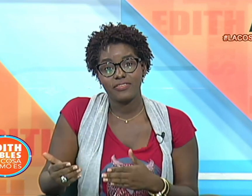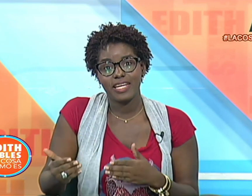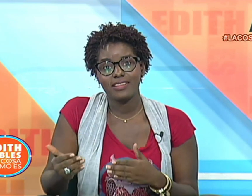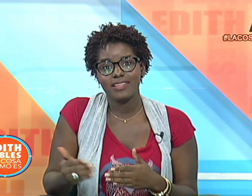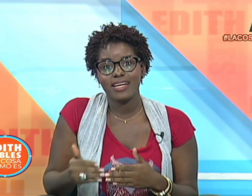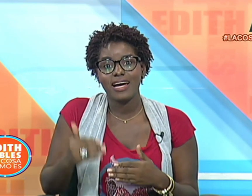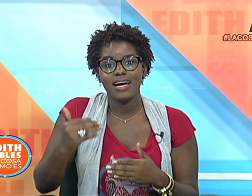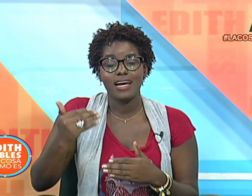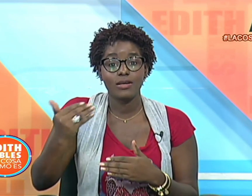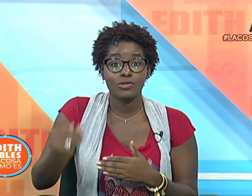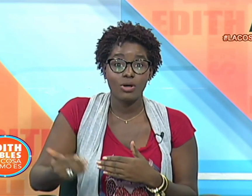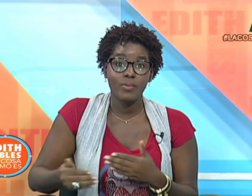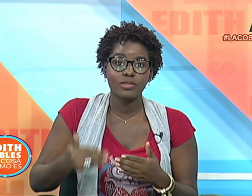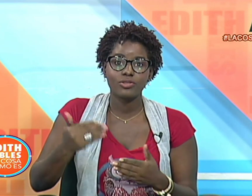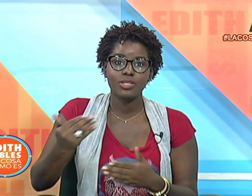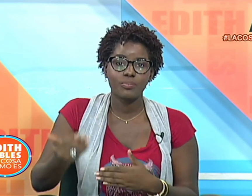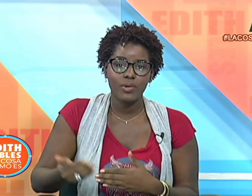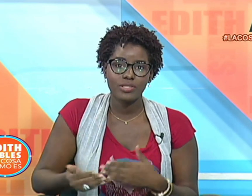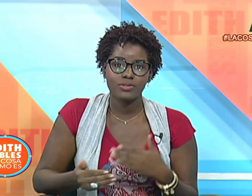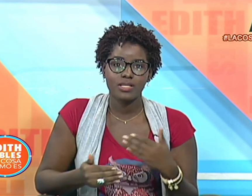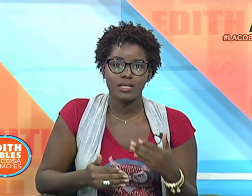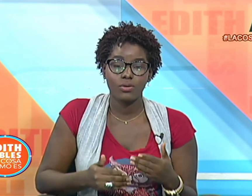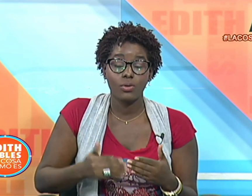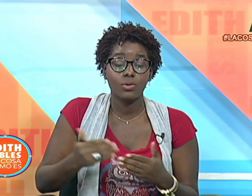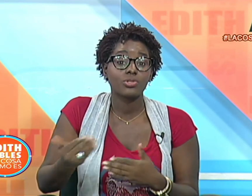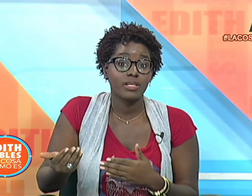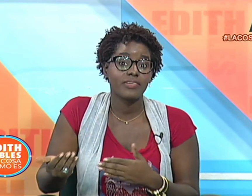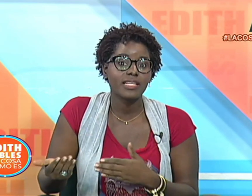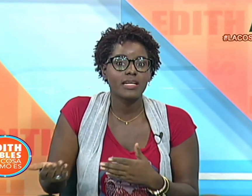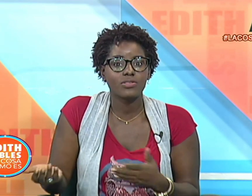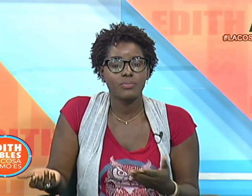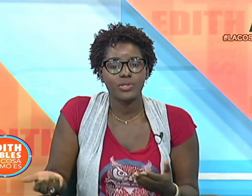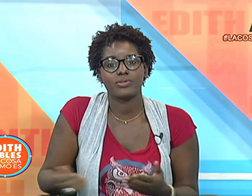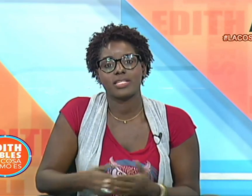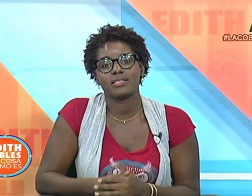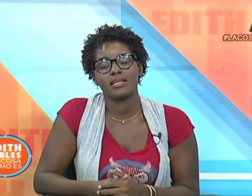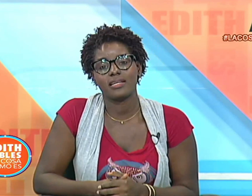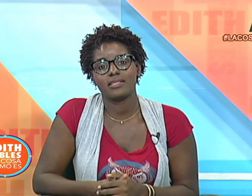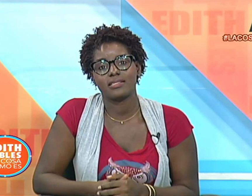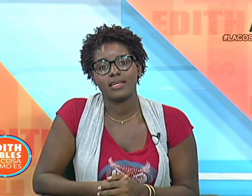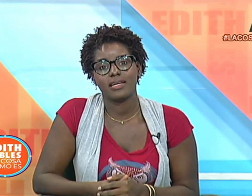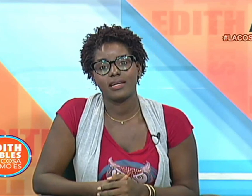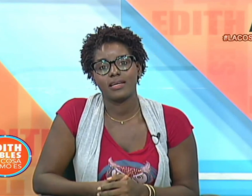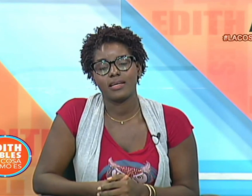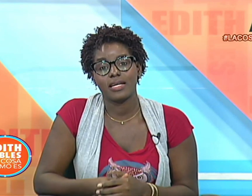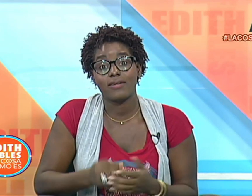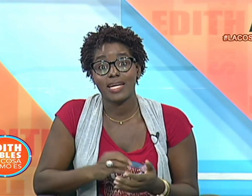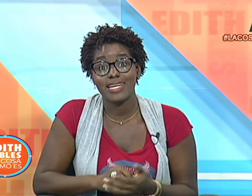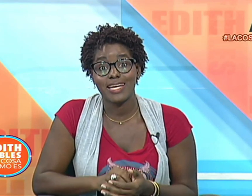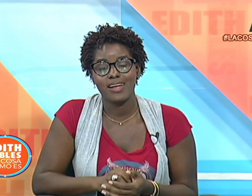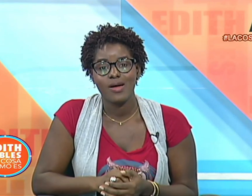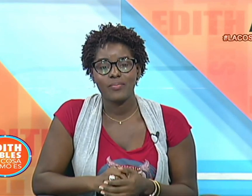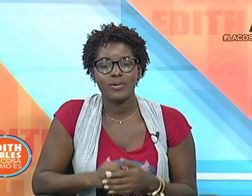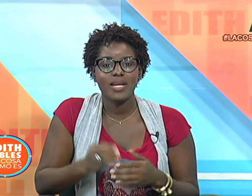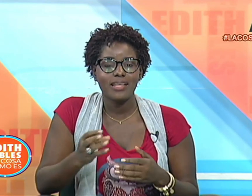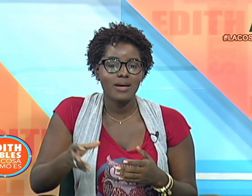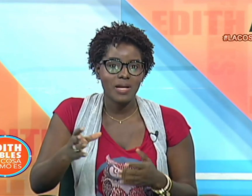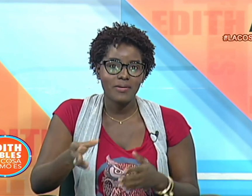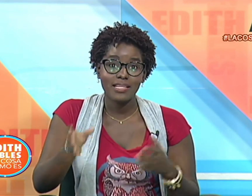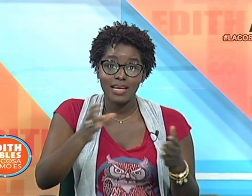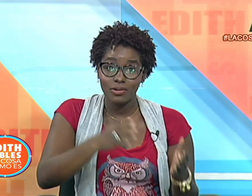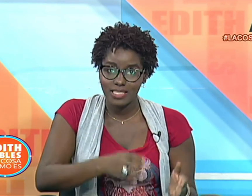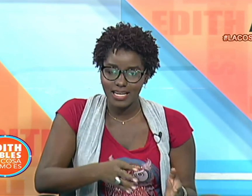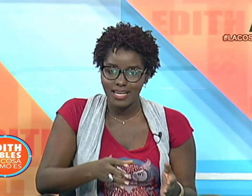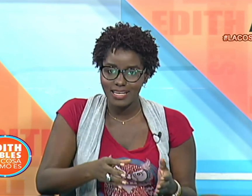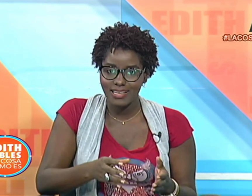referente a los aumentos de impuestos que referente a los impuestos que se que se gravarían pero nadie